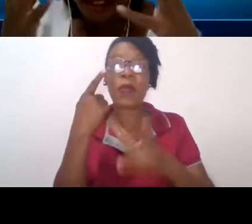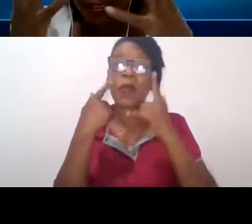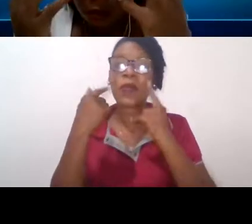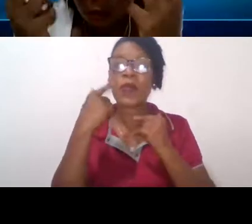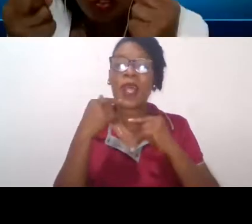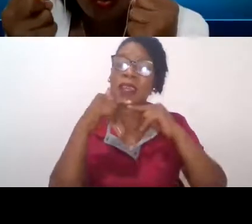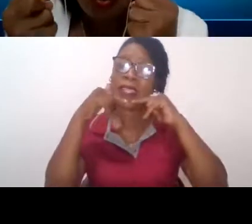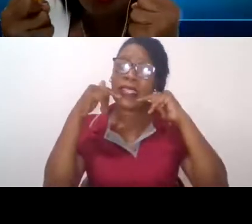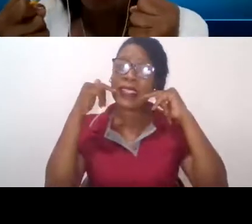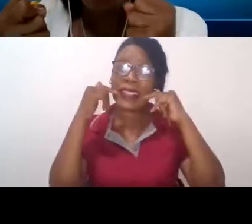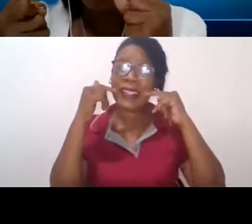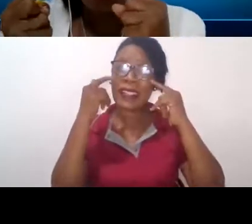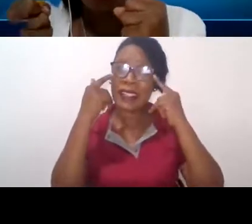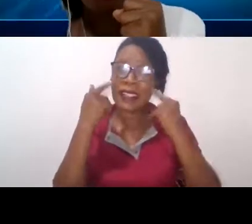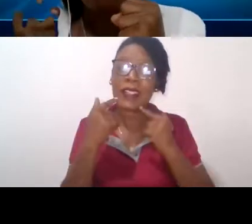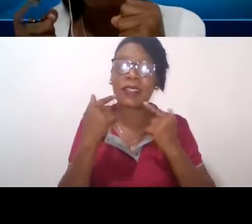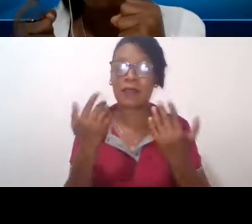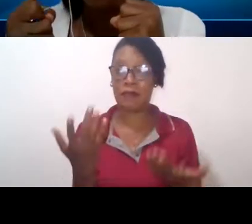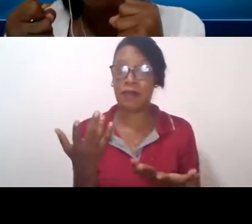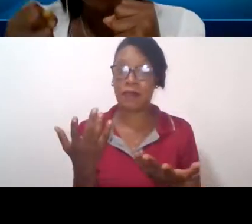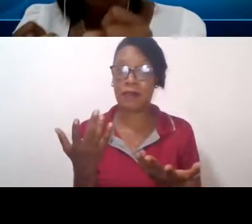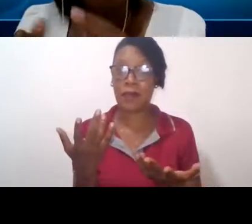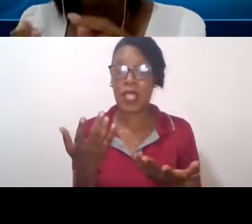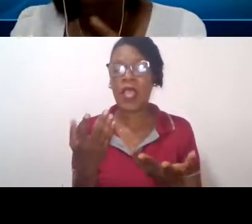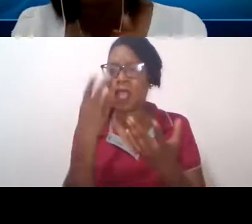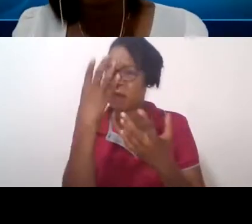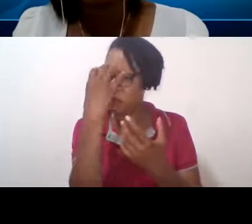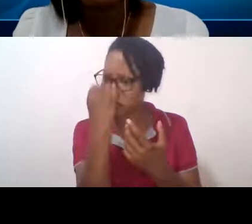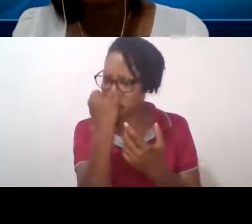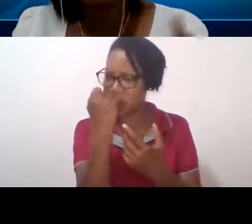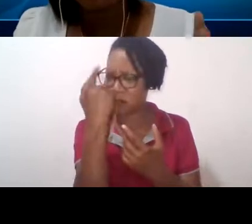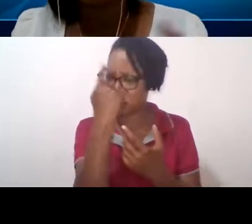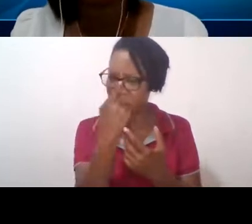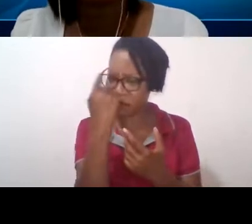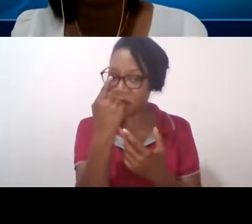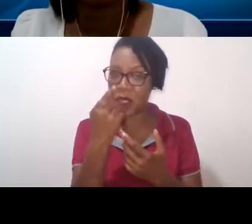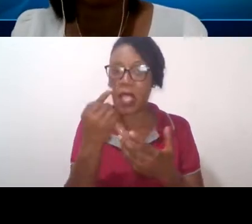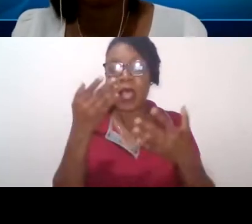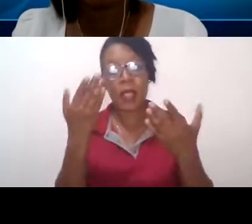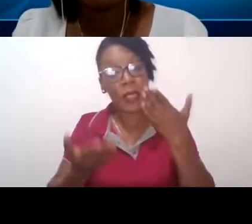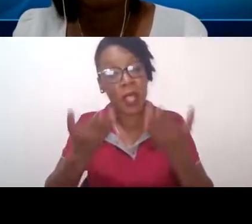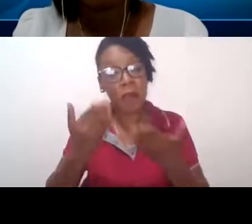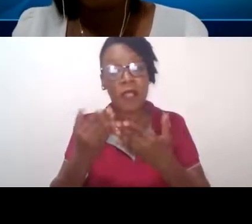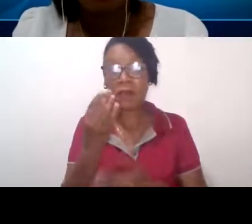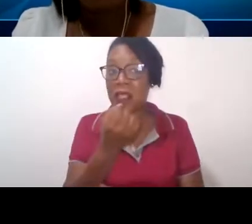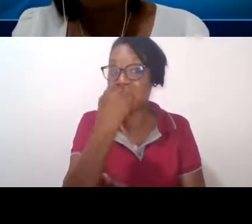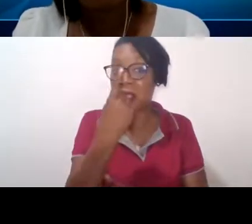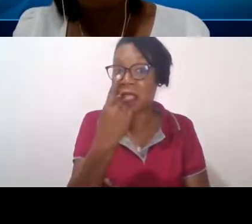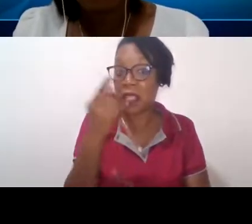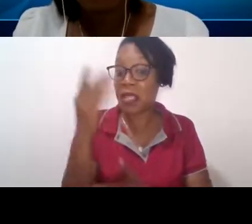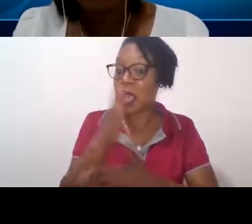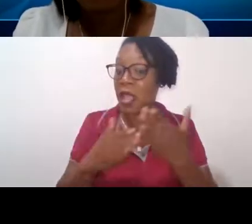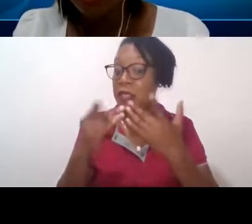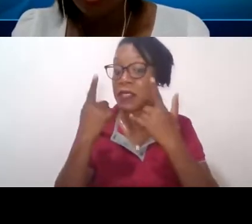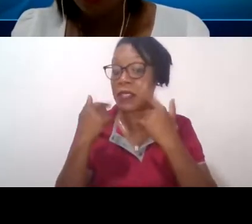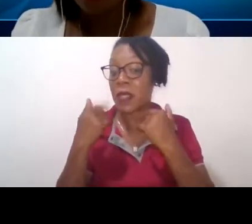cara, el rostro lo fruncen. Entonces, bien, bien podría interpretarse como que alguien está llorando